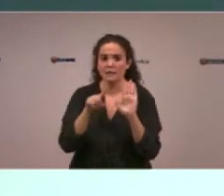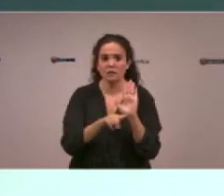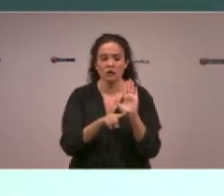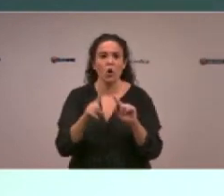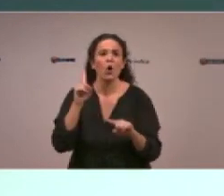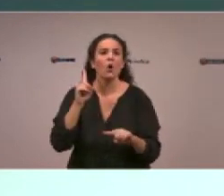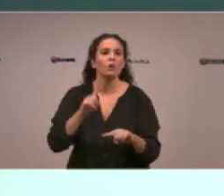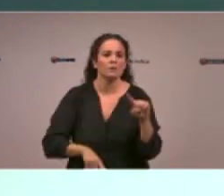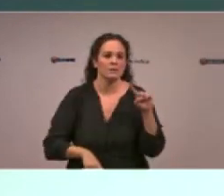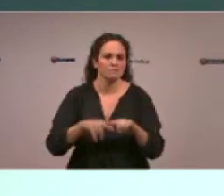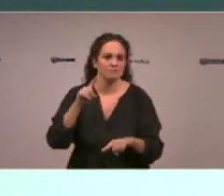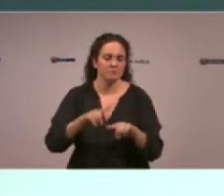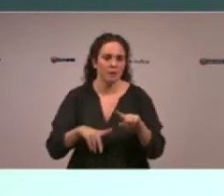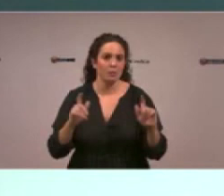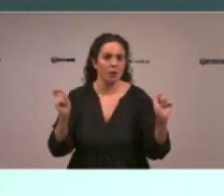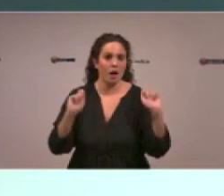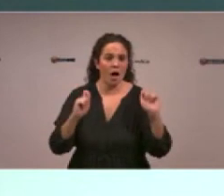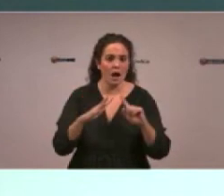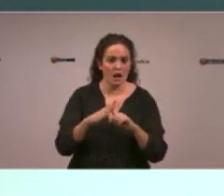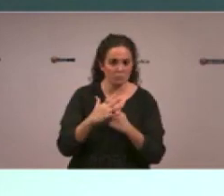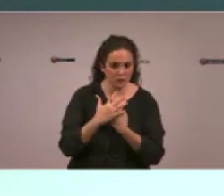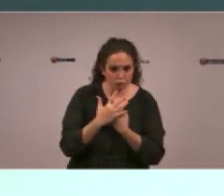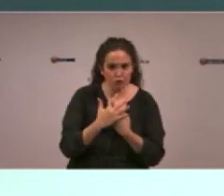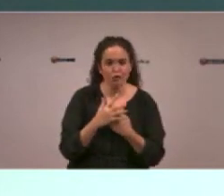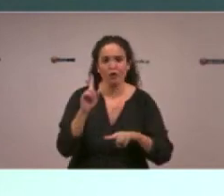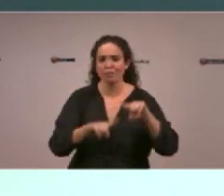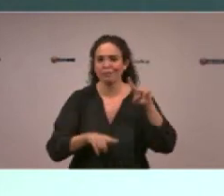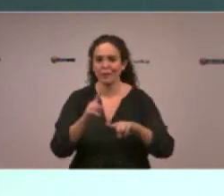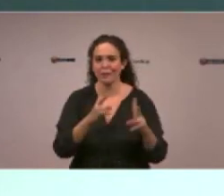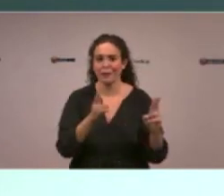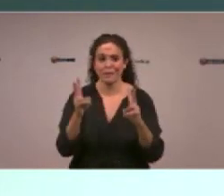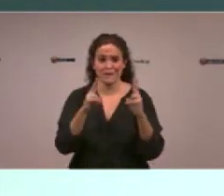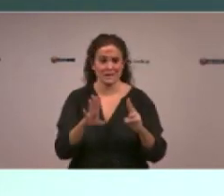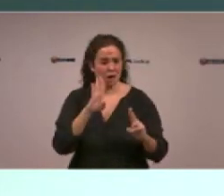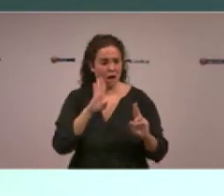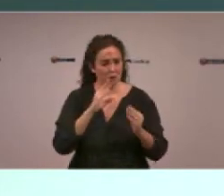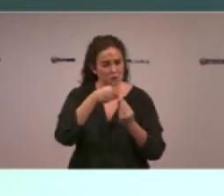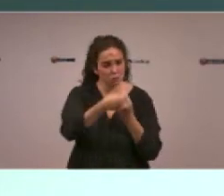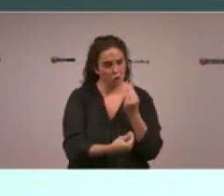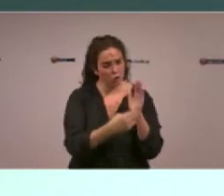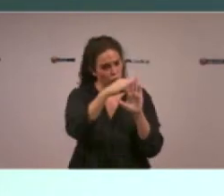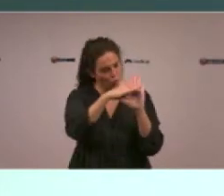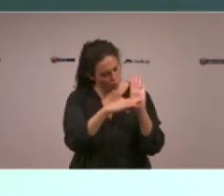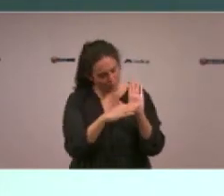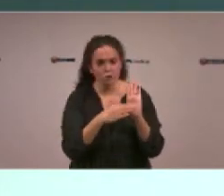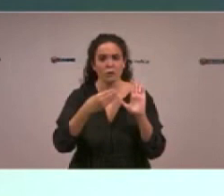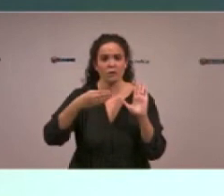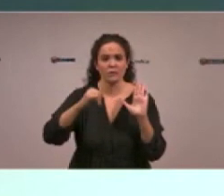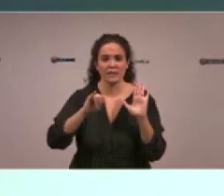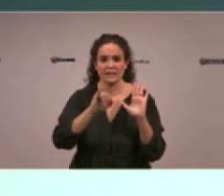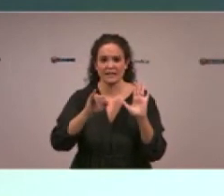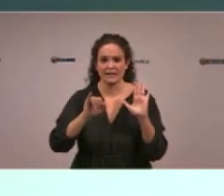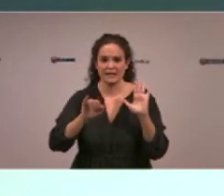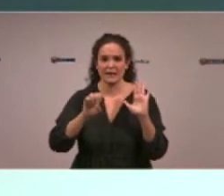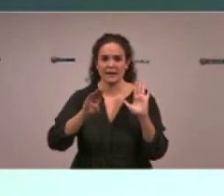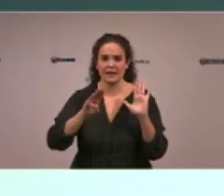del marco que establece el estado de alarma y dentro de las diferentes posibilidades que también están apuntadas en el plan Biciberri. Yo no voy